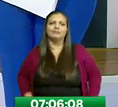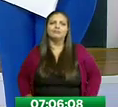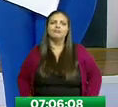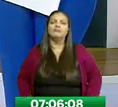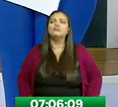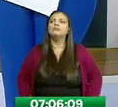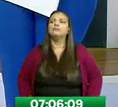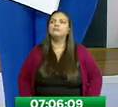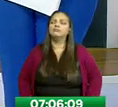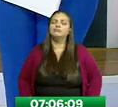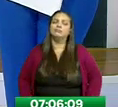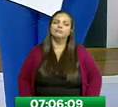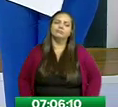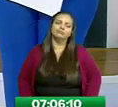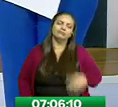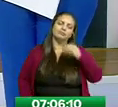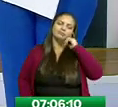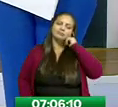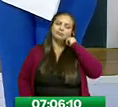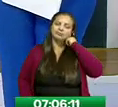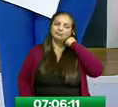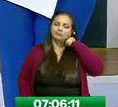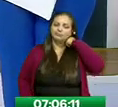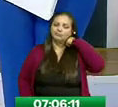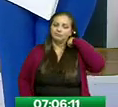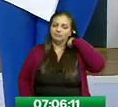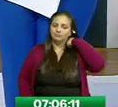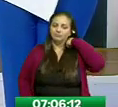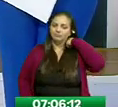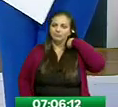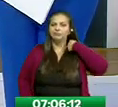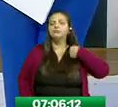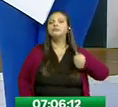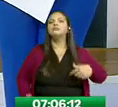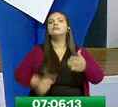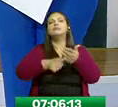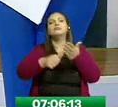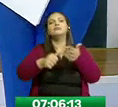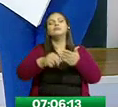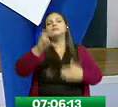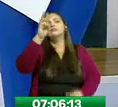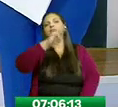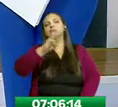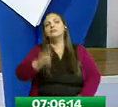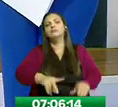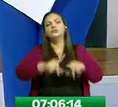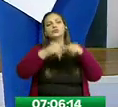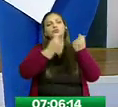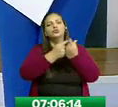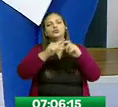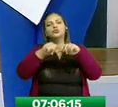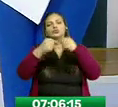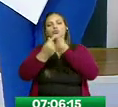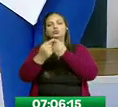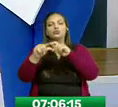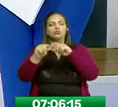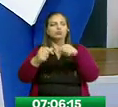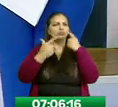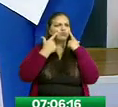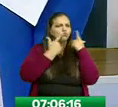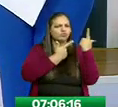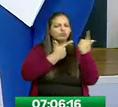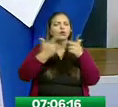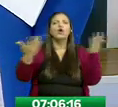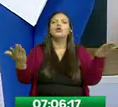Y es que brigadas médicas del respectivo ministerio se encuentran vigilantes en las zonas de frontera sur del país